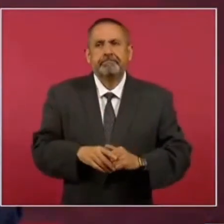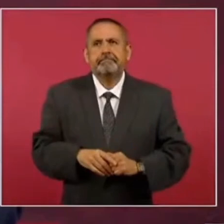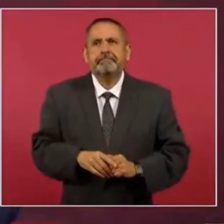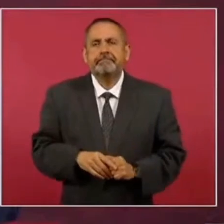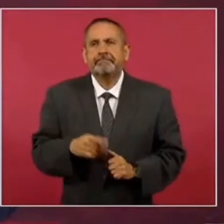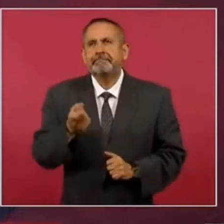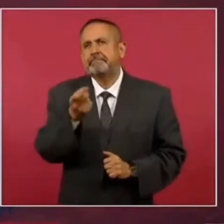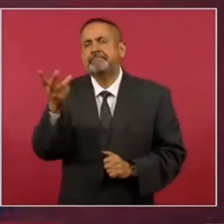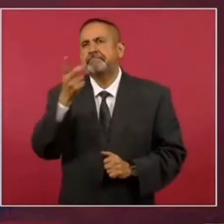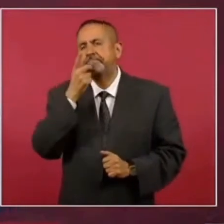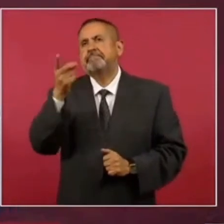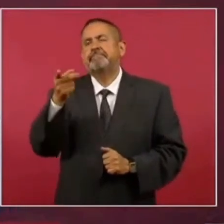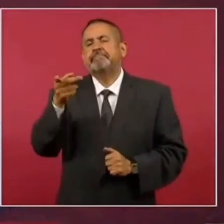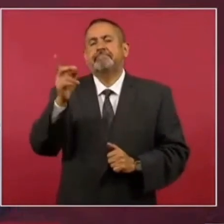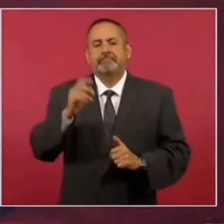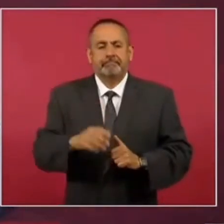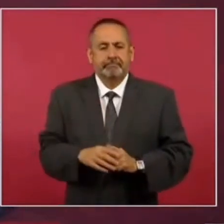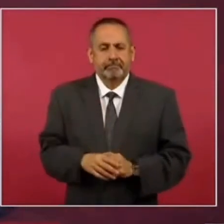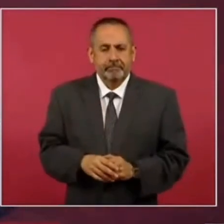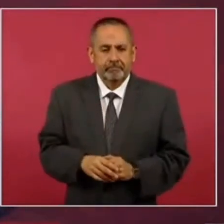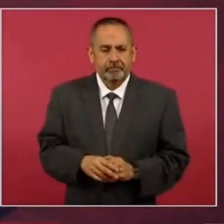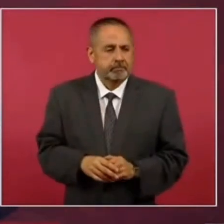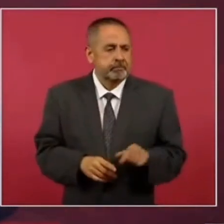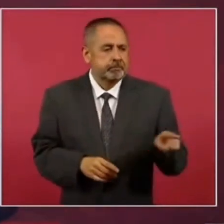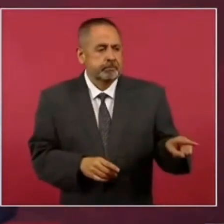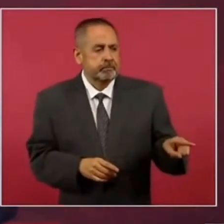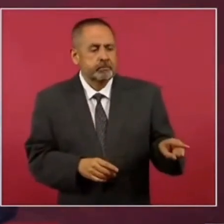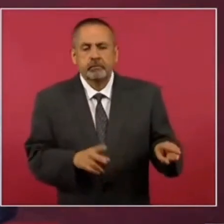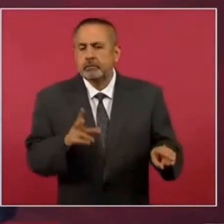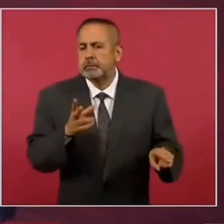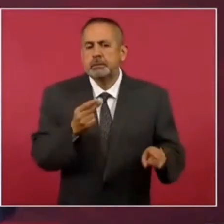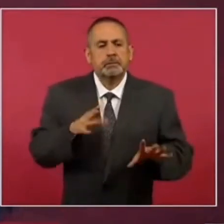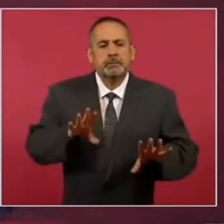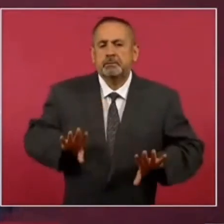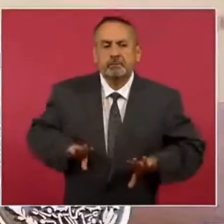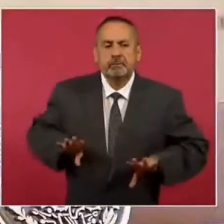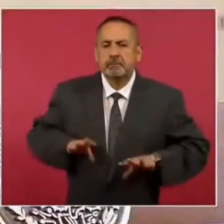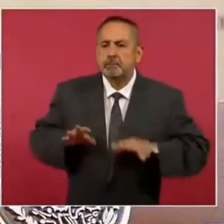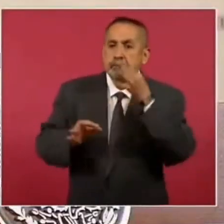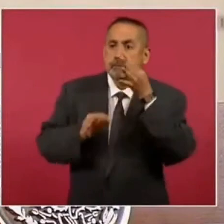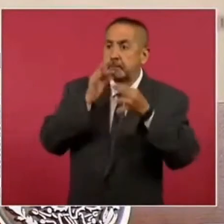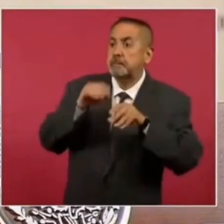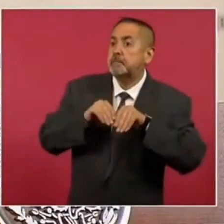dice, es que no les conviene.